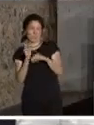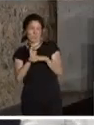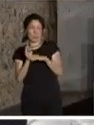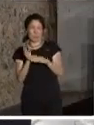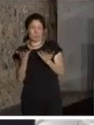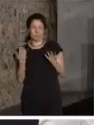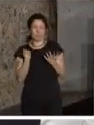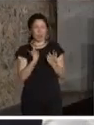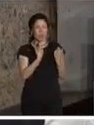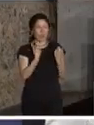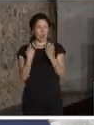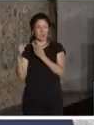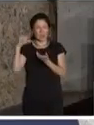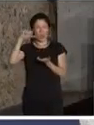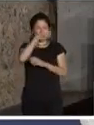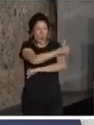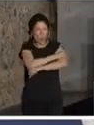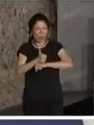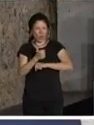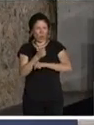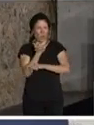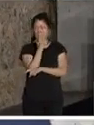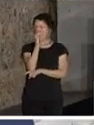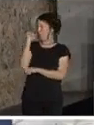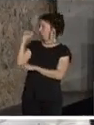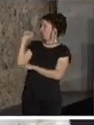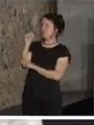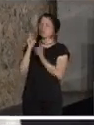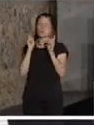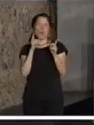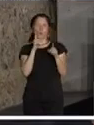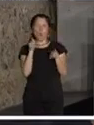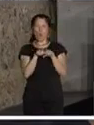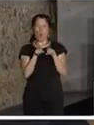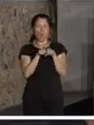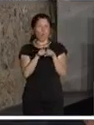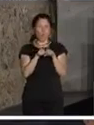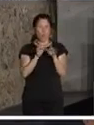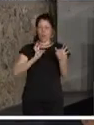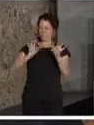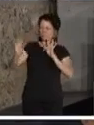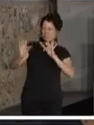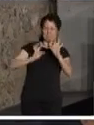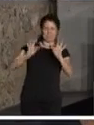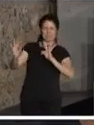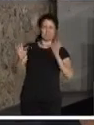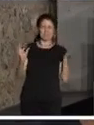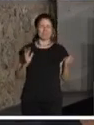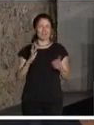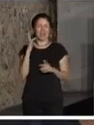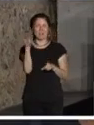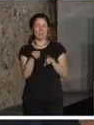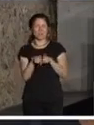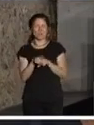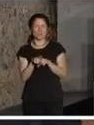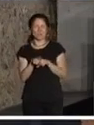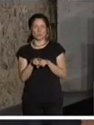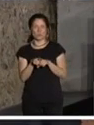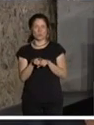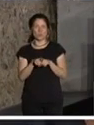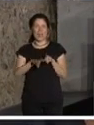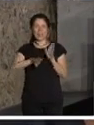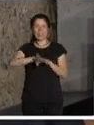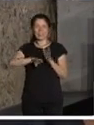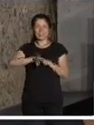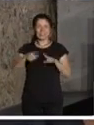absolutamente a las necesidades de la ciudadanía solo por mantener un juego de sillones y además han abierto la puerta a la